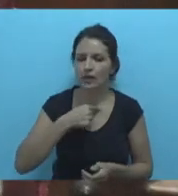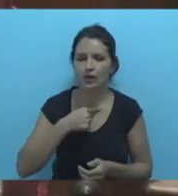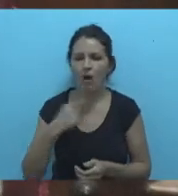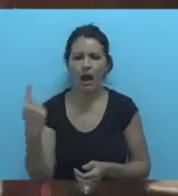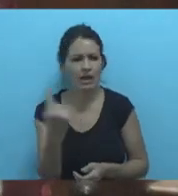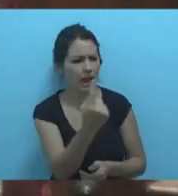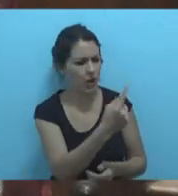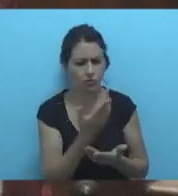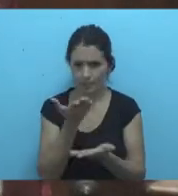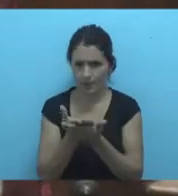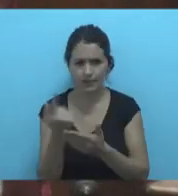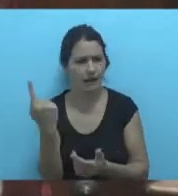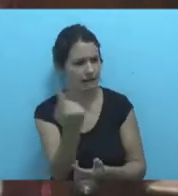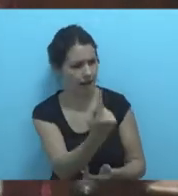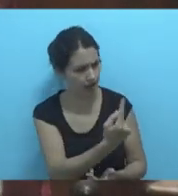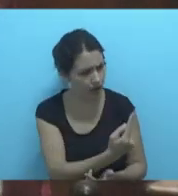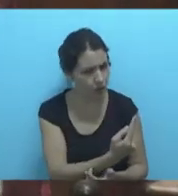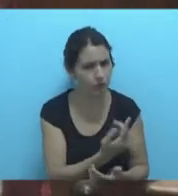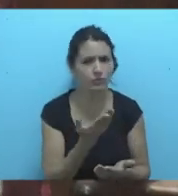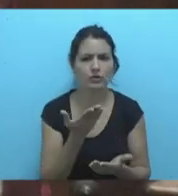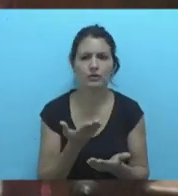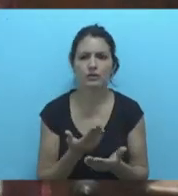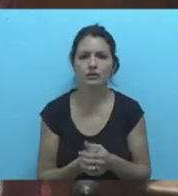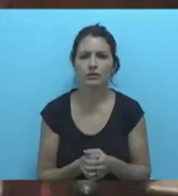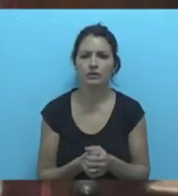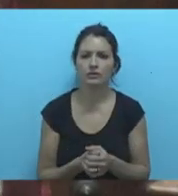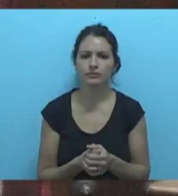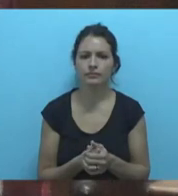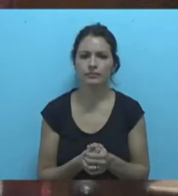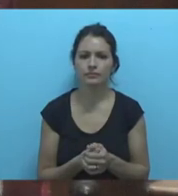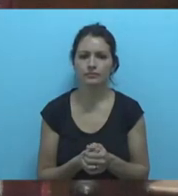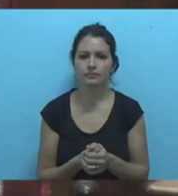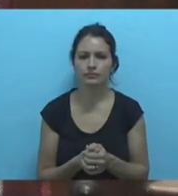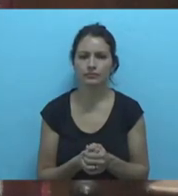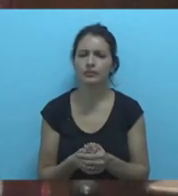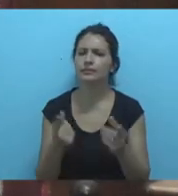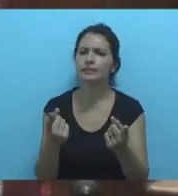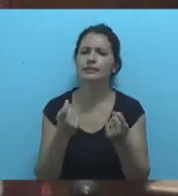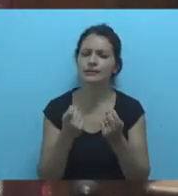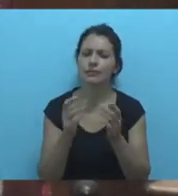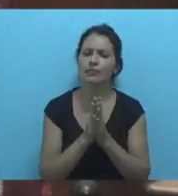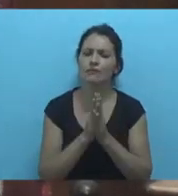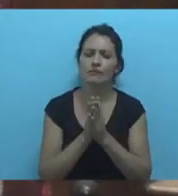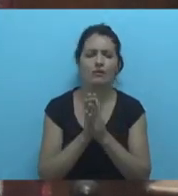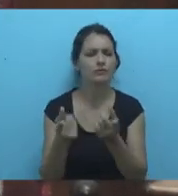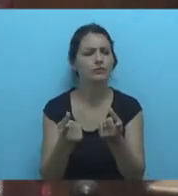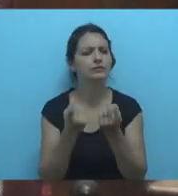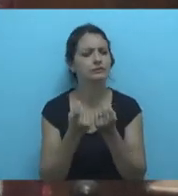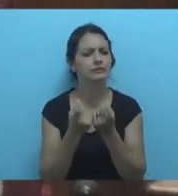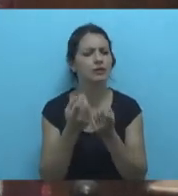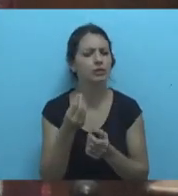uno de ustedes y a la Presidencia de esta Cámara y demás, es de que necesitamos imperiosamente una cuestión que es